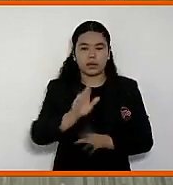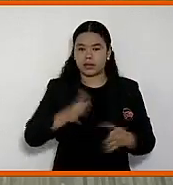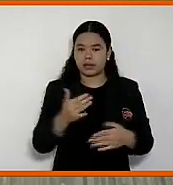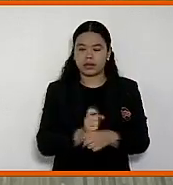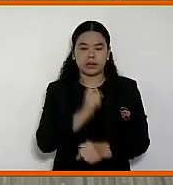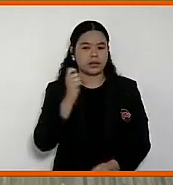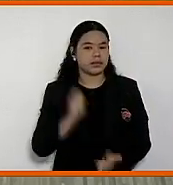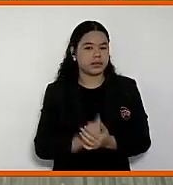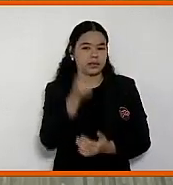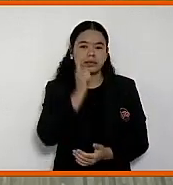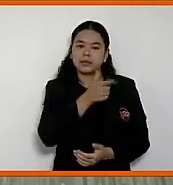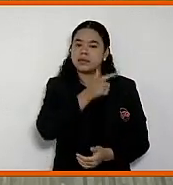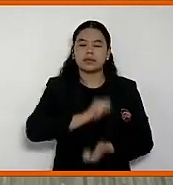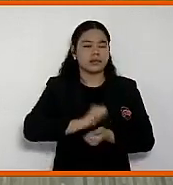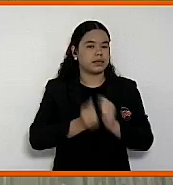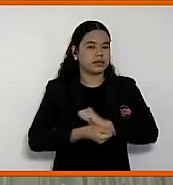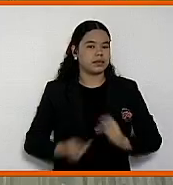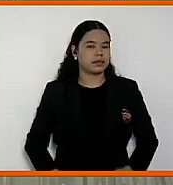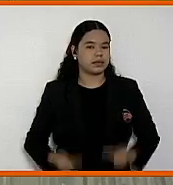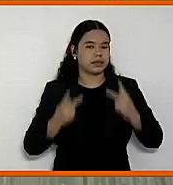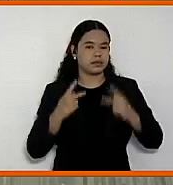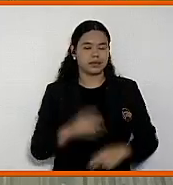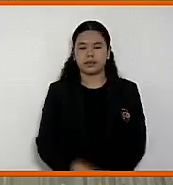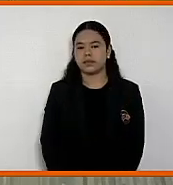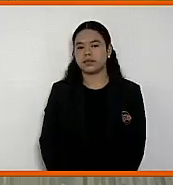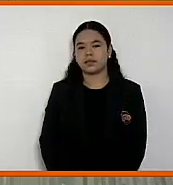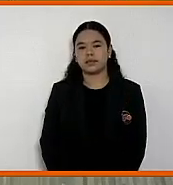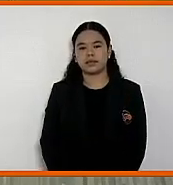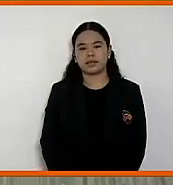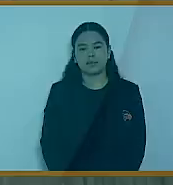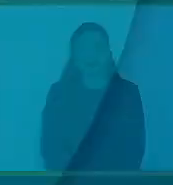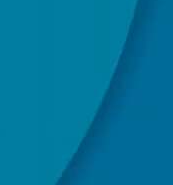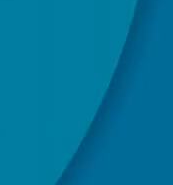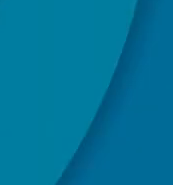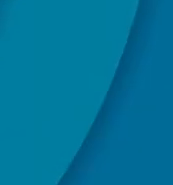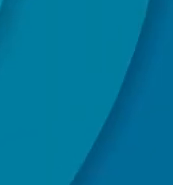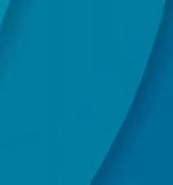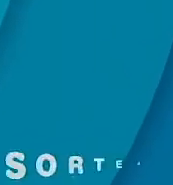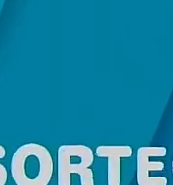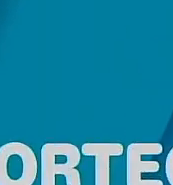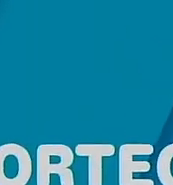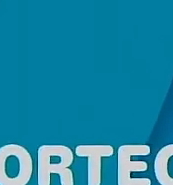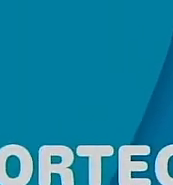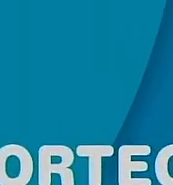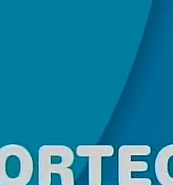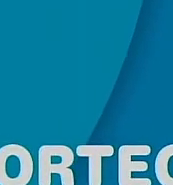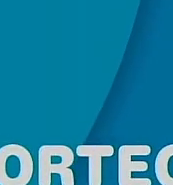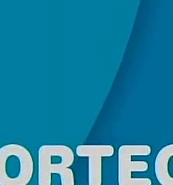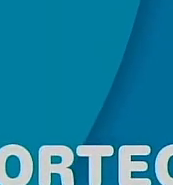la vas a ganar? Loto te cambia la vida. ¡Ay, qué bonito!